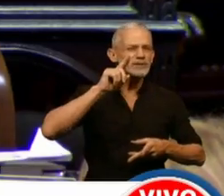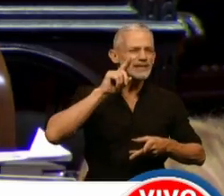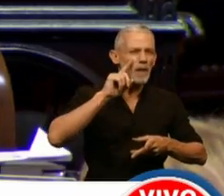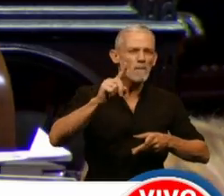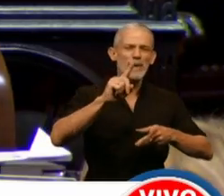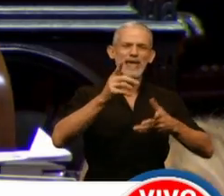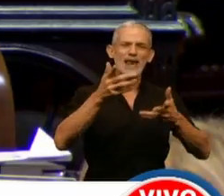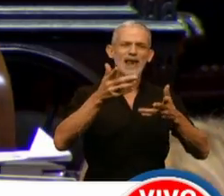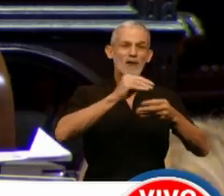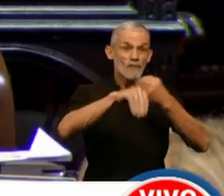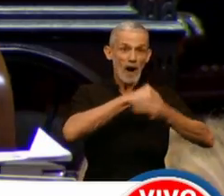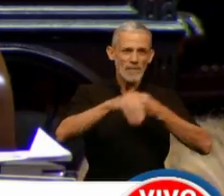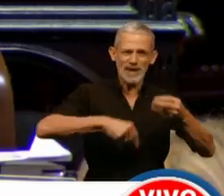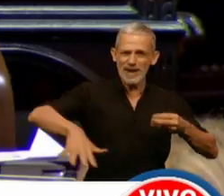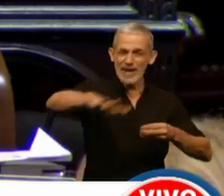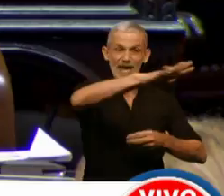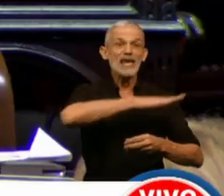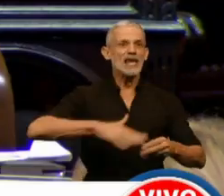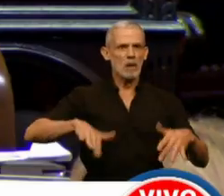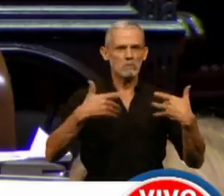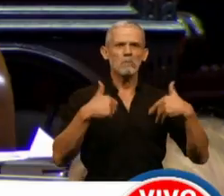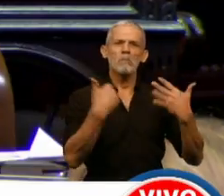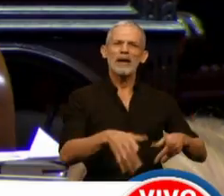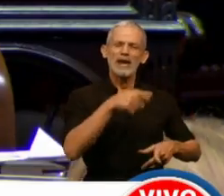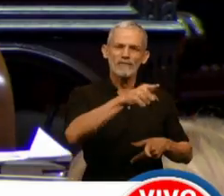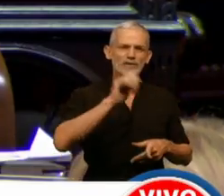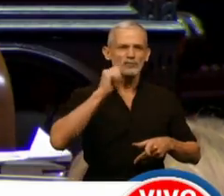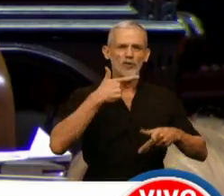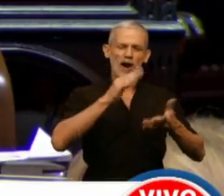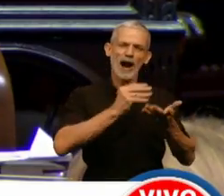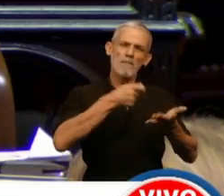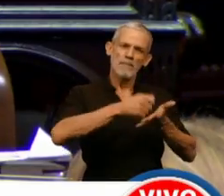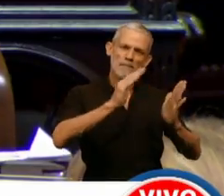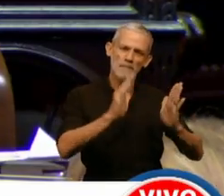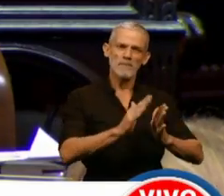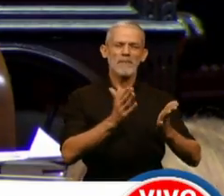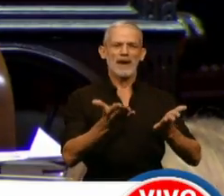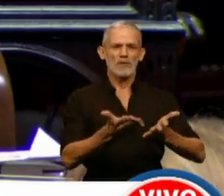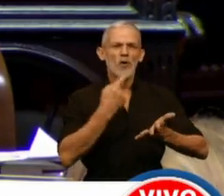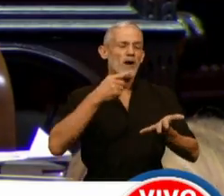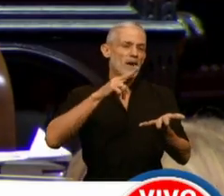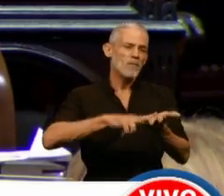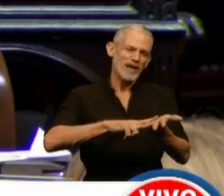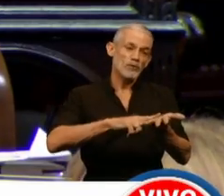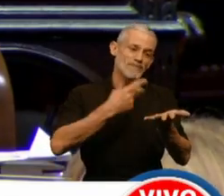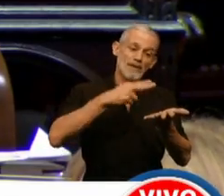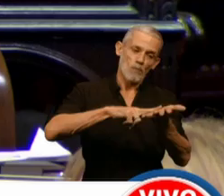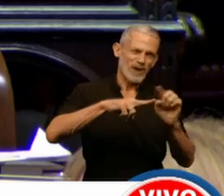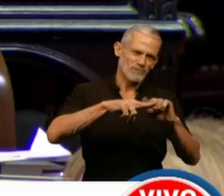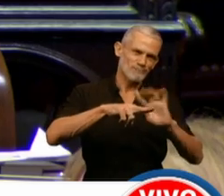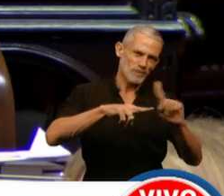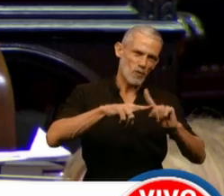cuatrocientos mil familias éste se van a ver beneficiadas con este alivio fiscal con este alivio perdón